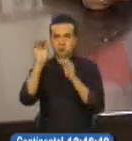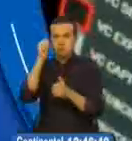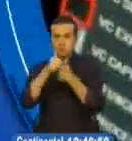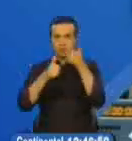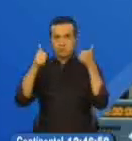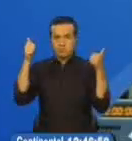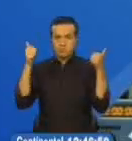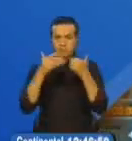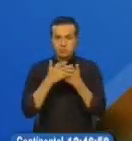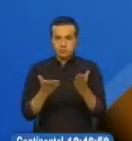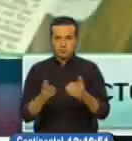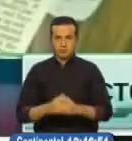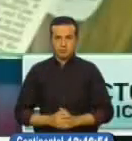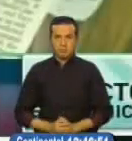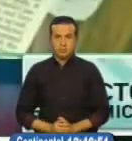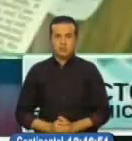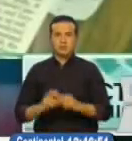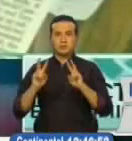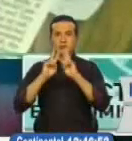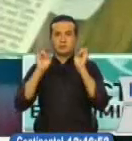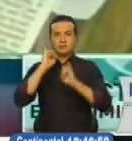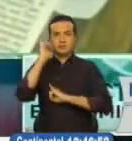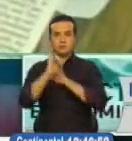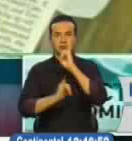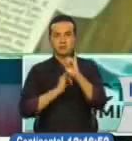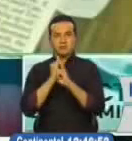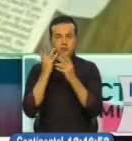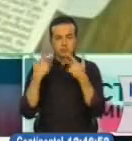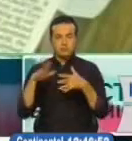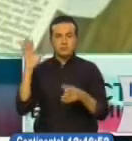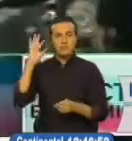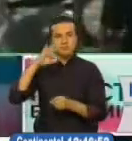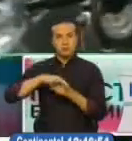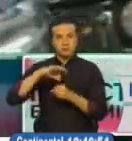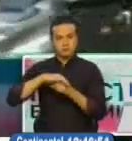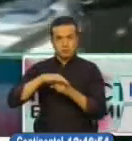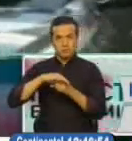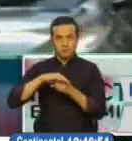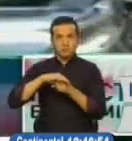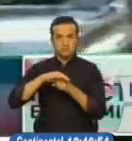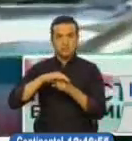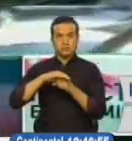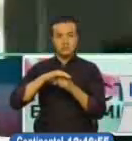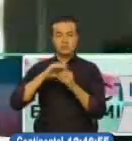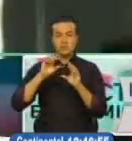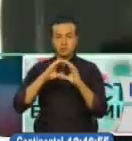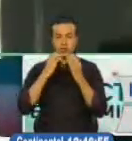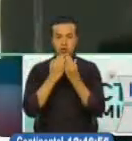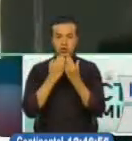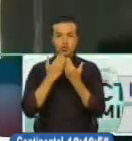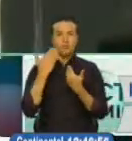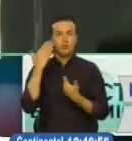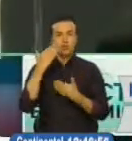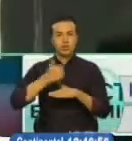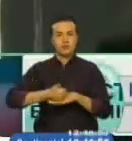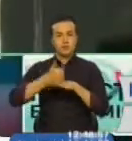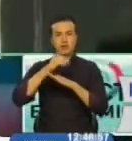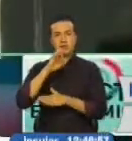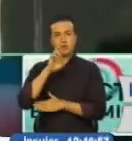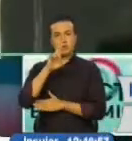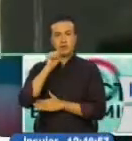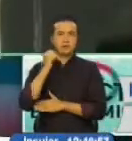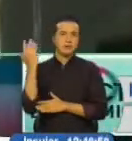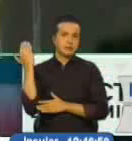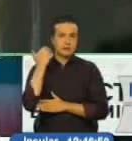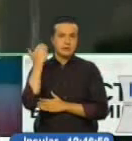autoridades. Y en lo internacional, tras las elecciones, el partido de la primera ministra británica, Theresa May, perdió la